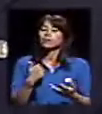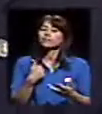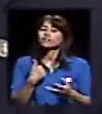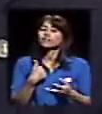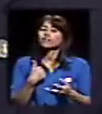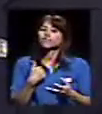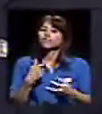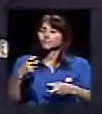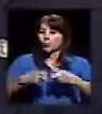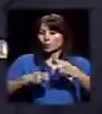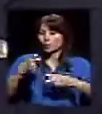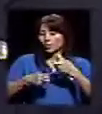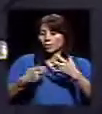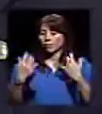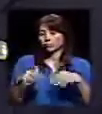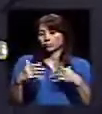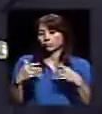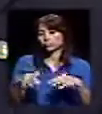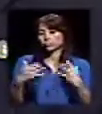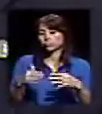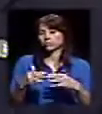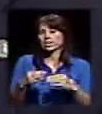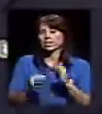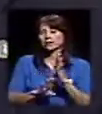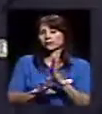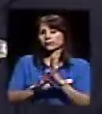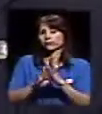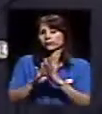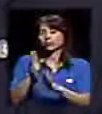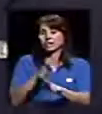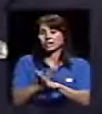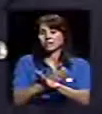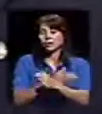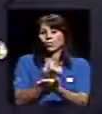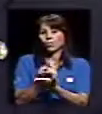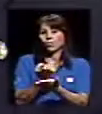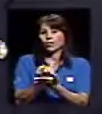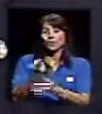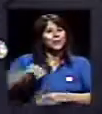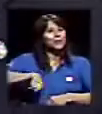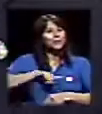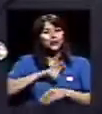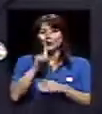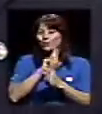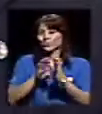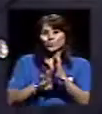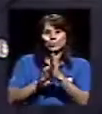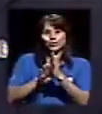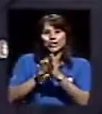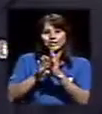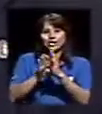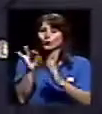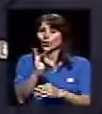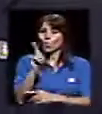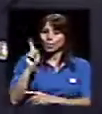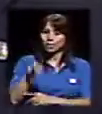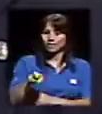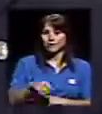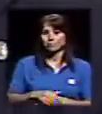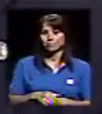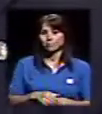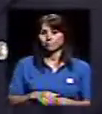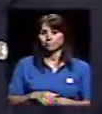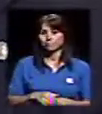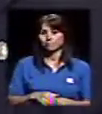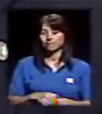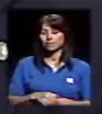diría, importante, que es el crecimiento económico. No estamos creciendo al ritmo que deberíamos crecer. De hecho, si